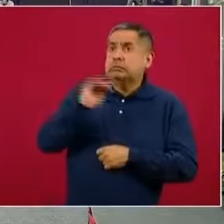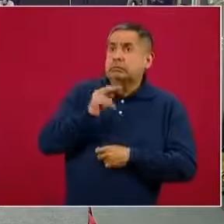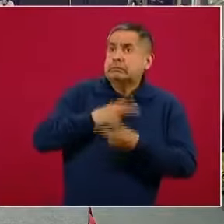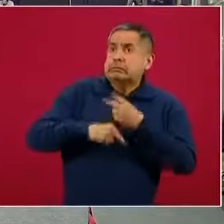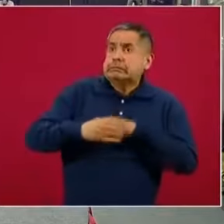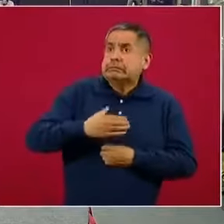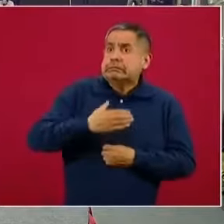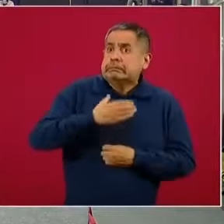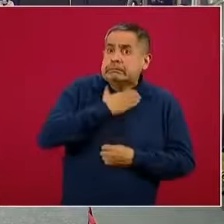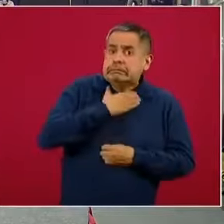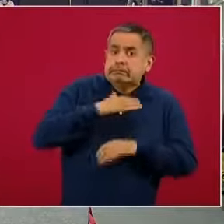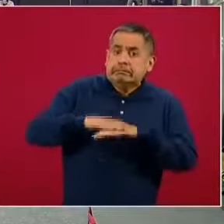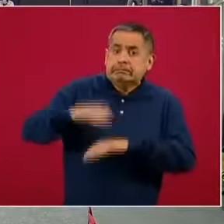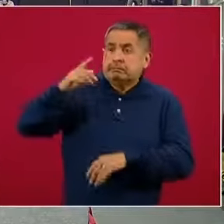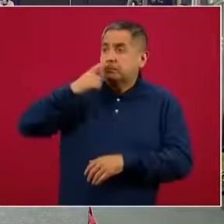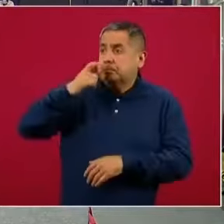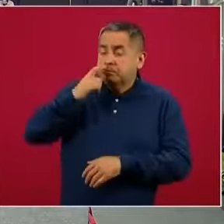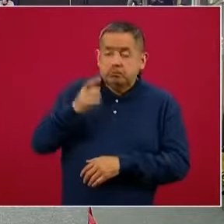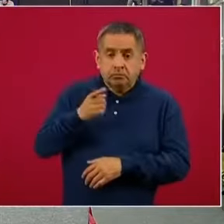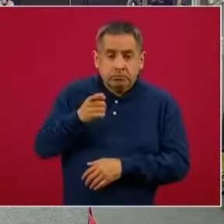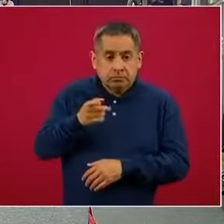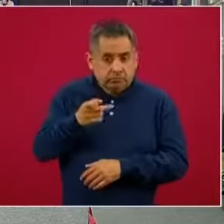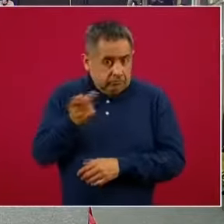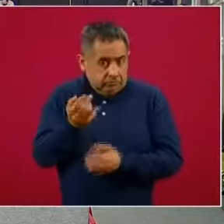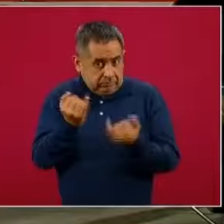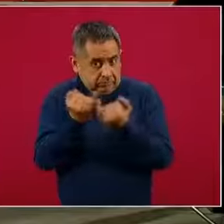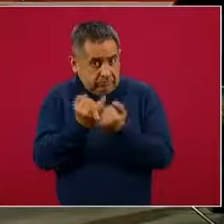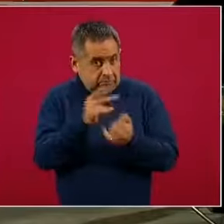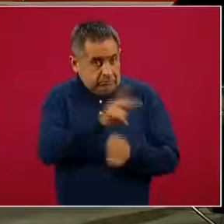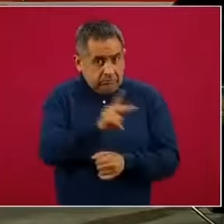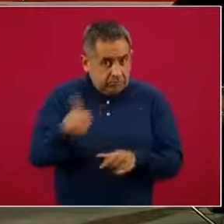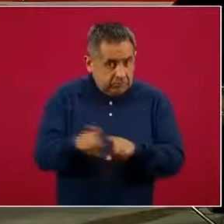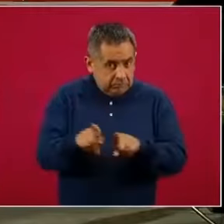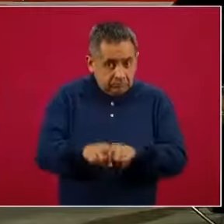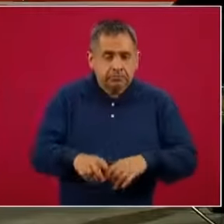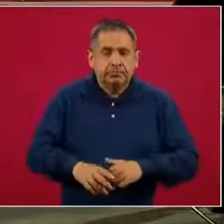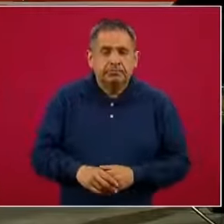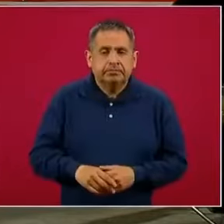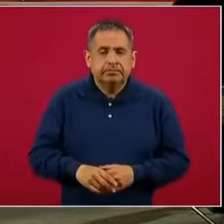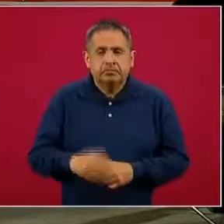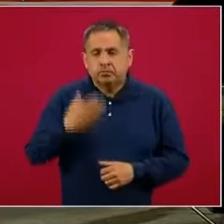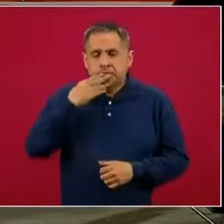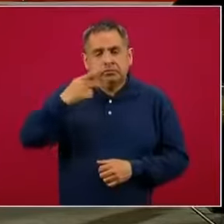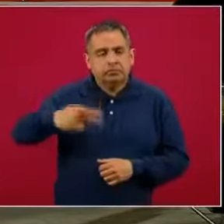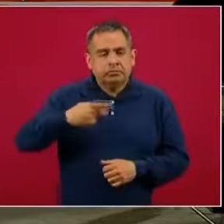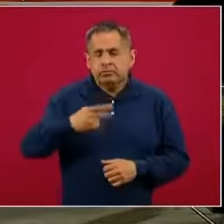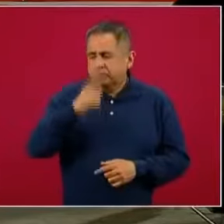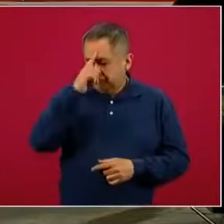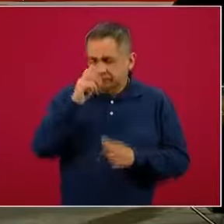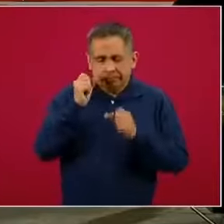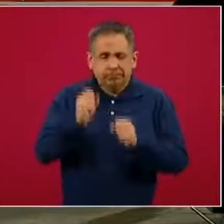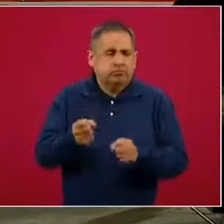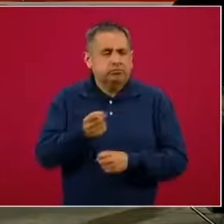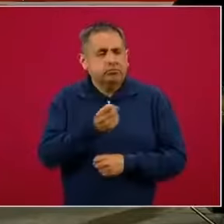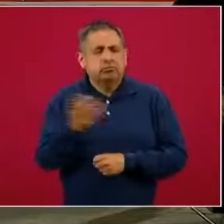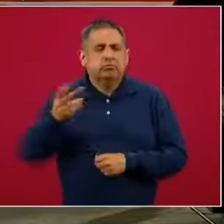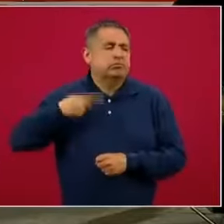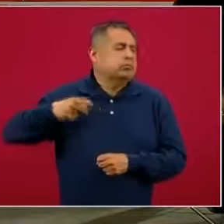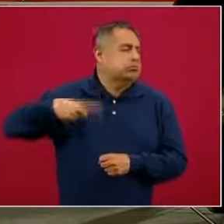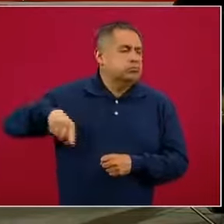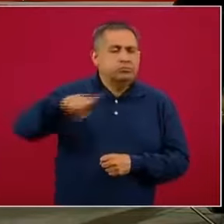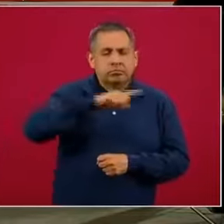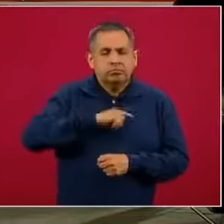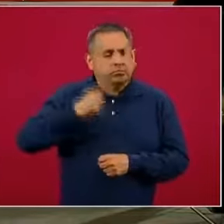en rojo de nuevo. Gracias. Muchas gracias por la pregunta. Esta pregunta seguro se la han hecho varias de las ciudadanas